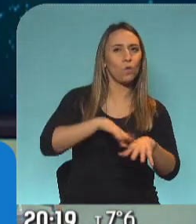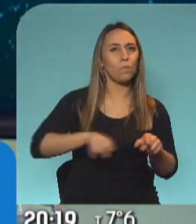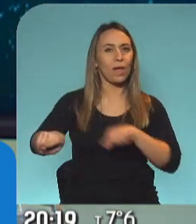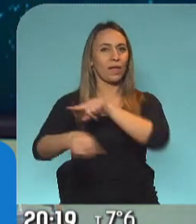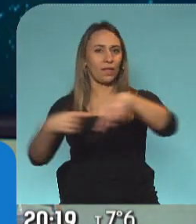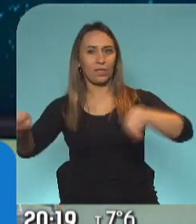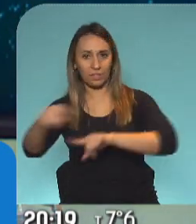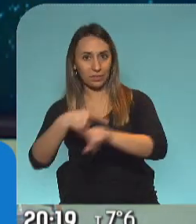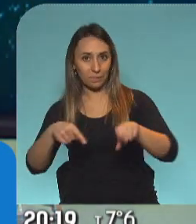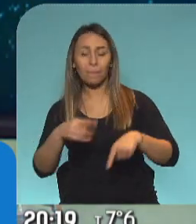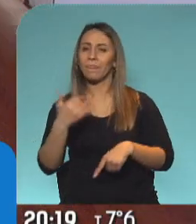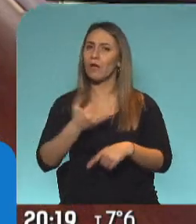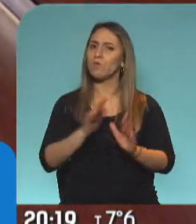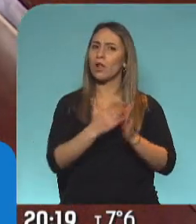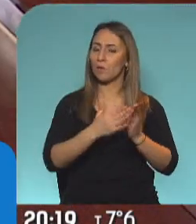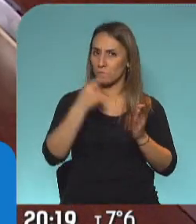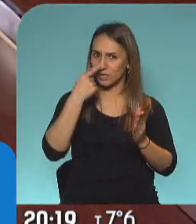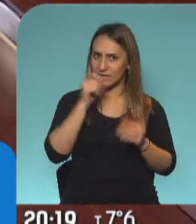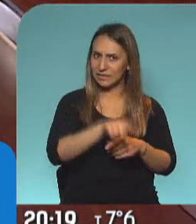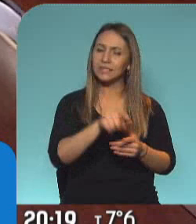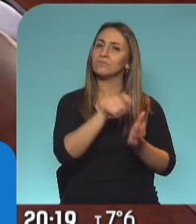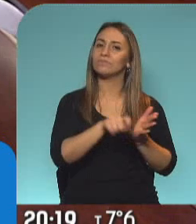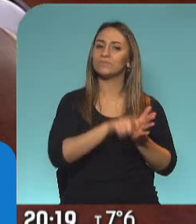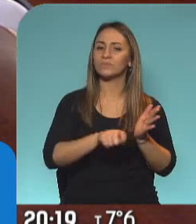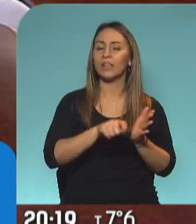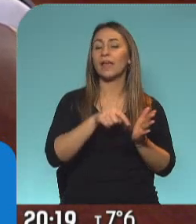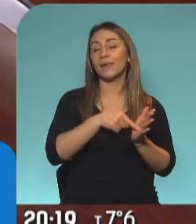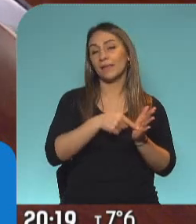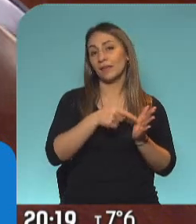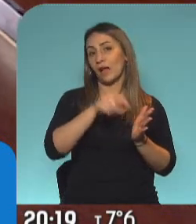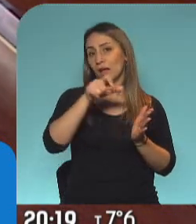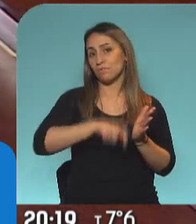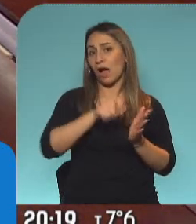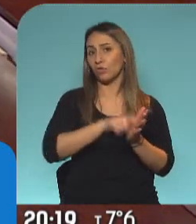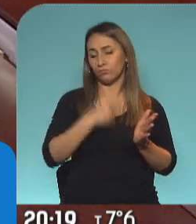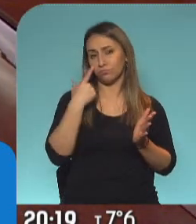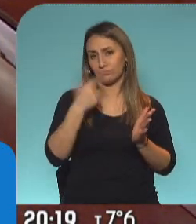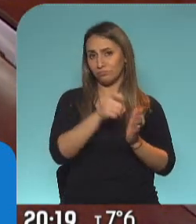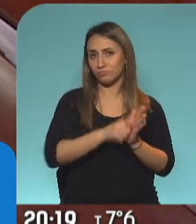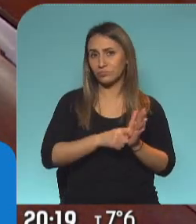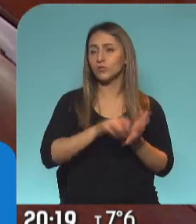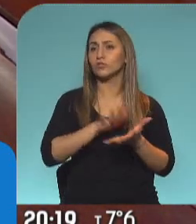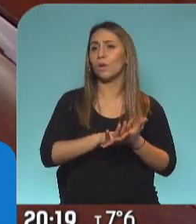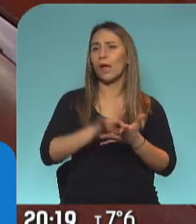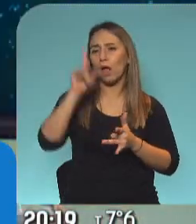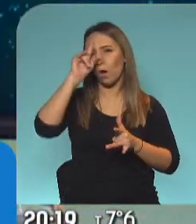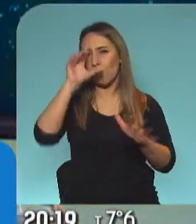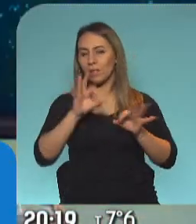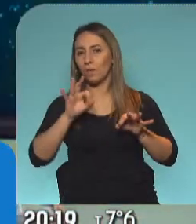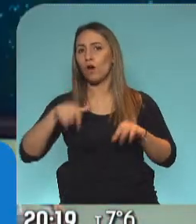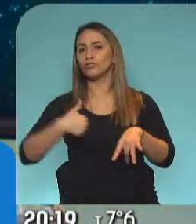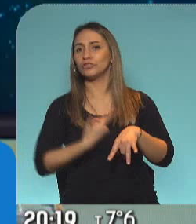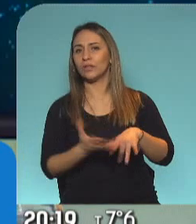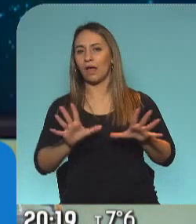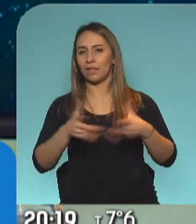noticia deseada, que lo escribió Miguel Guñasqui padre, obviamente. Sí. Cómo la opinión pública quiere creer